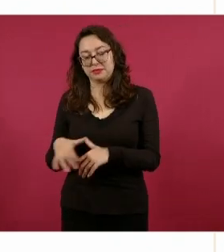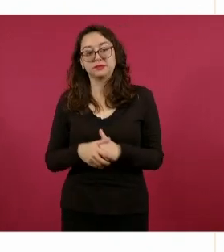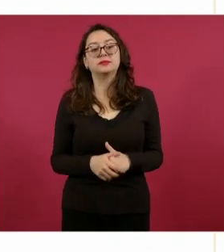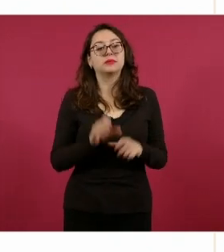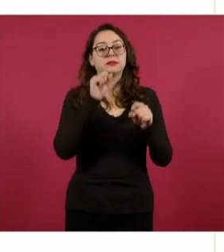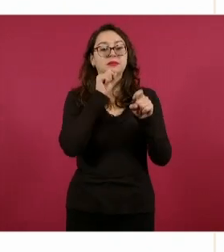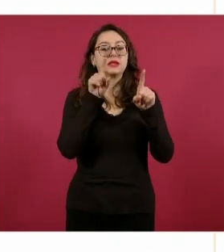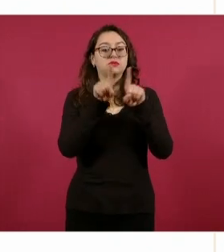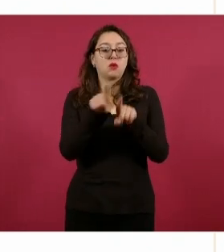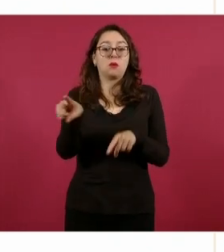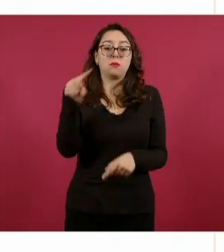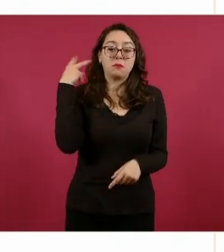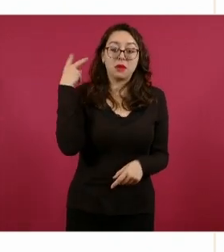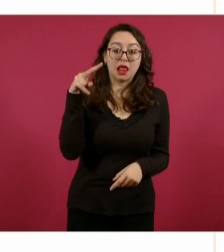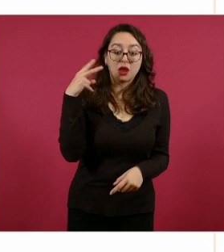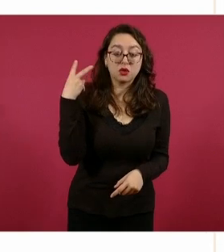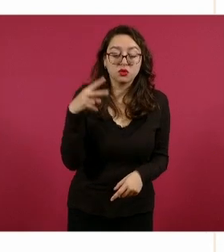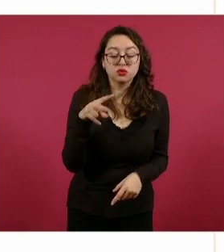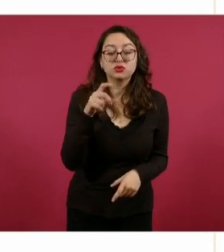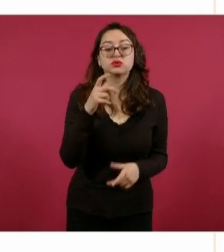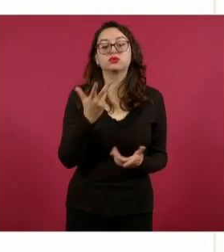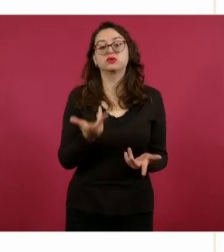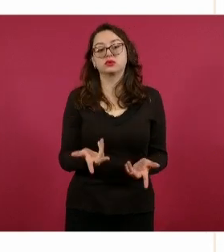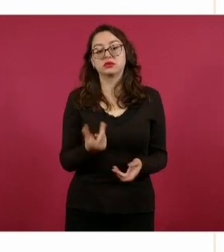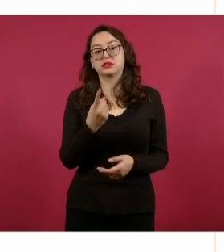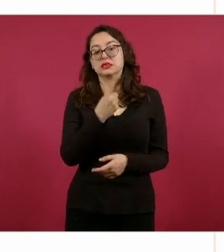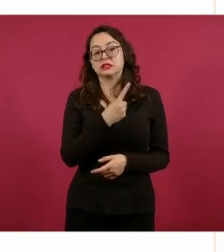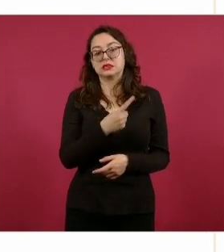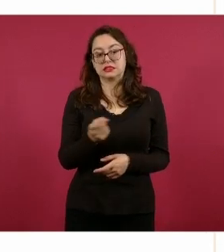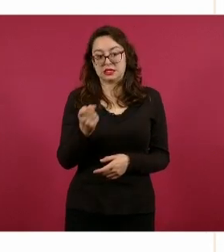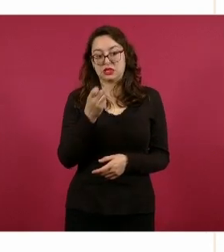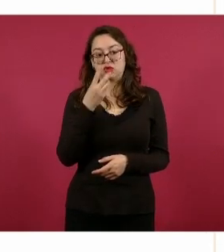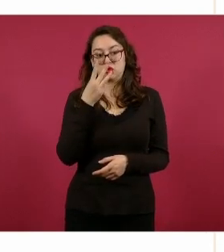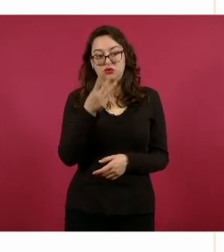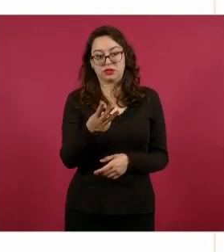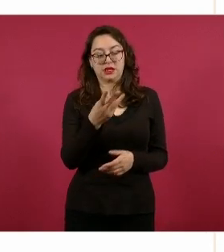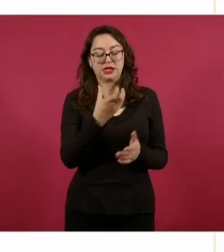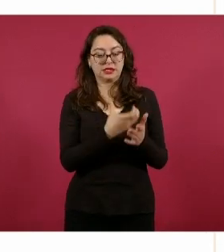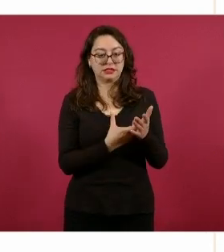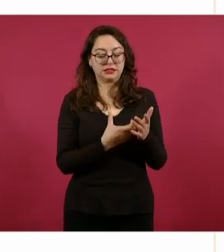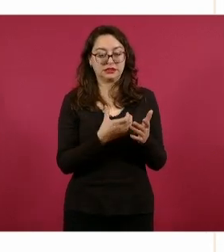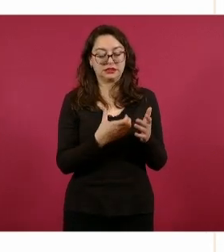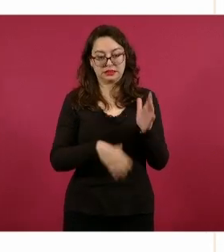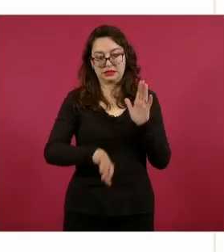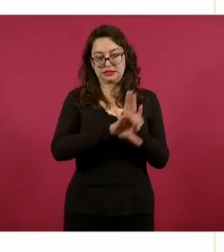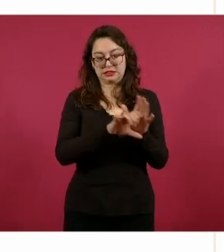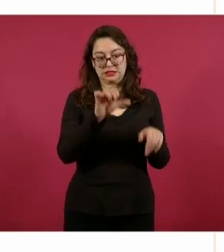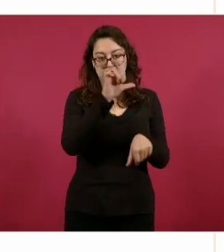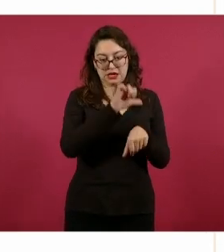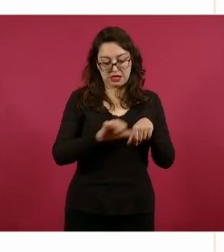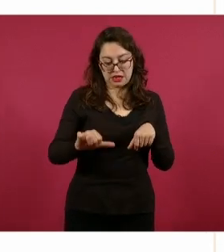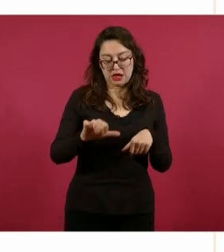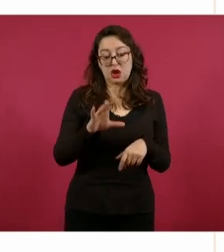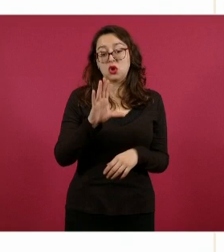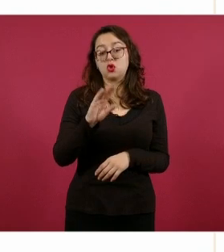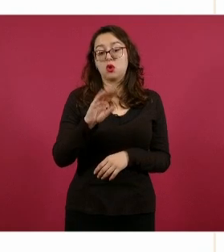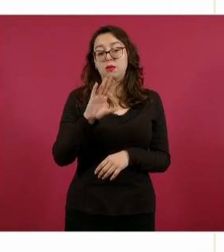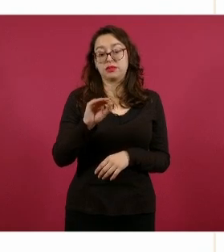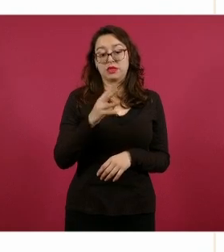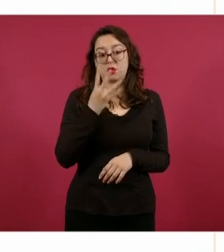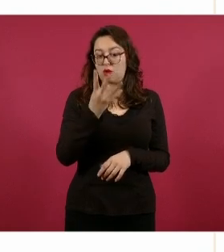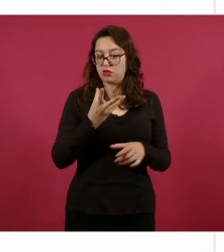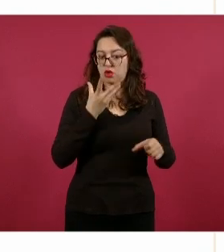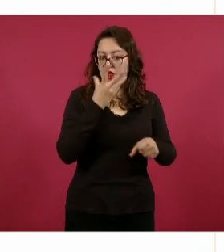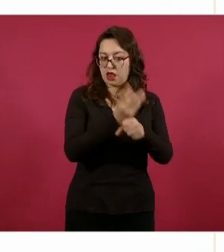también que se cuenta en millones, son 103 quirófanos, 94 han recibido alguna inversión